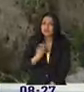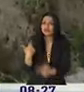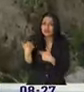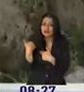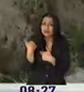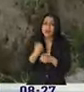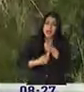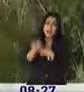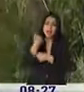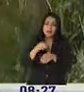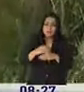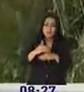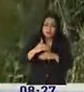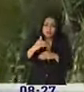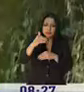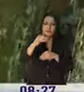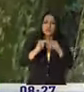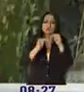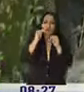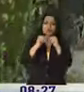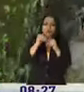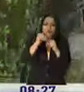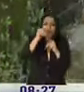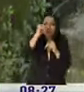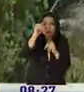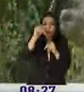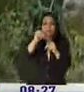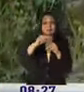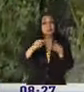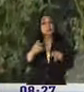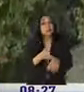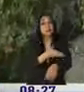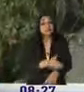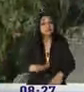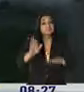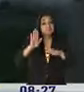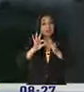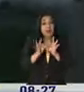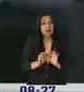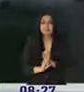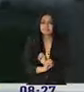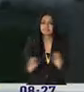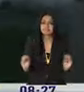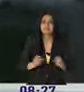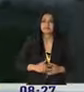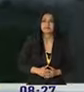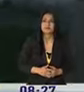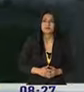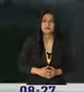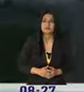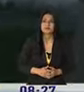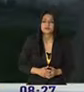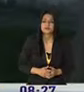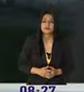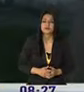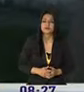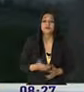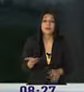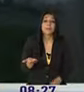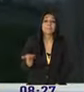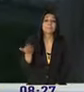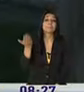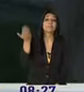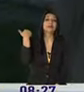varias décadas y esperan hasta ahora se cumplan las promesas de arreglarlas. El señor general Paco